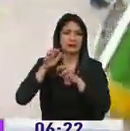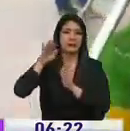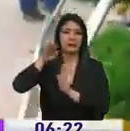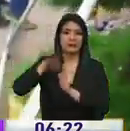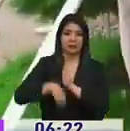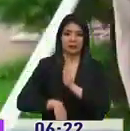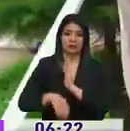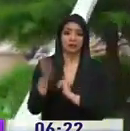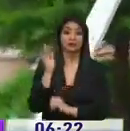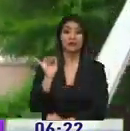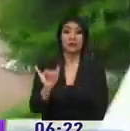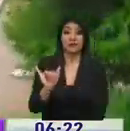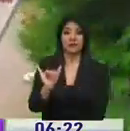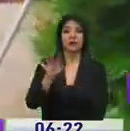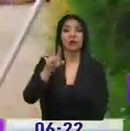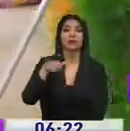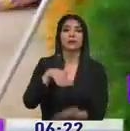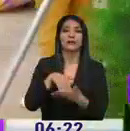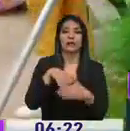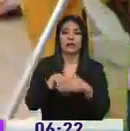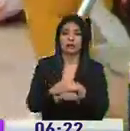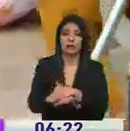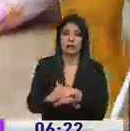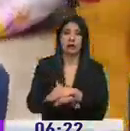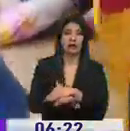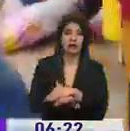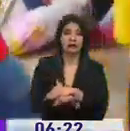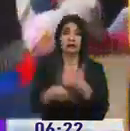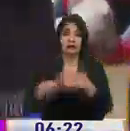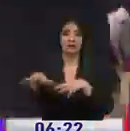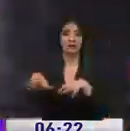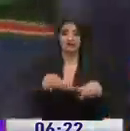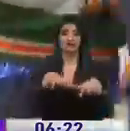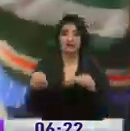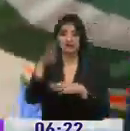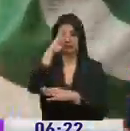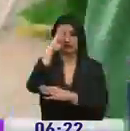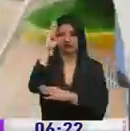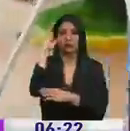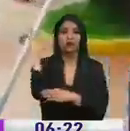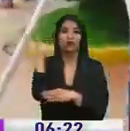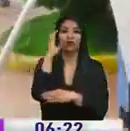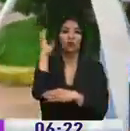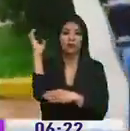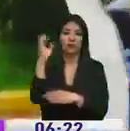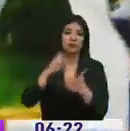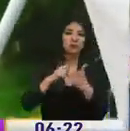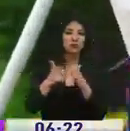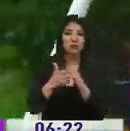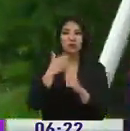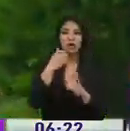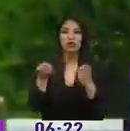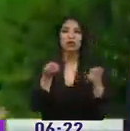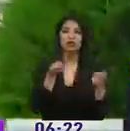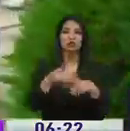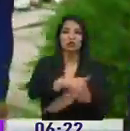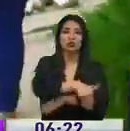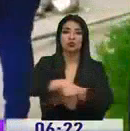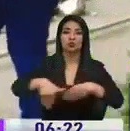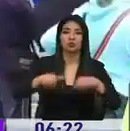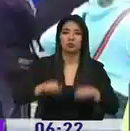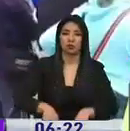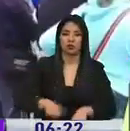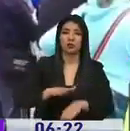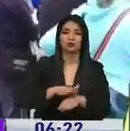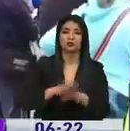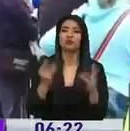el sábado ingresaron 4.000 extranjeros. Existieron coordinaciones efectivas con la Policía de Colombia para evitar incidentes en el paso fronterizo por la aglomeración. Se